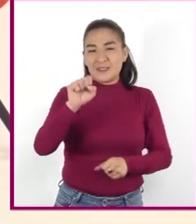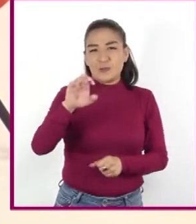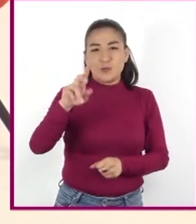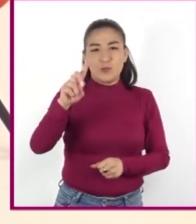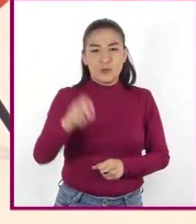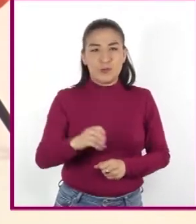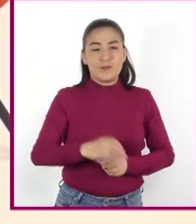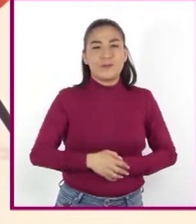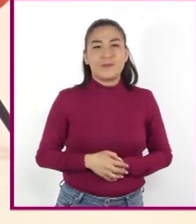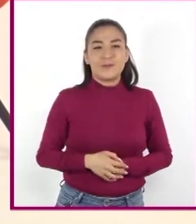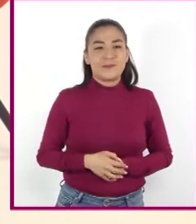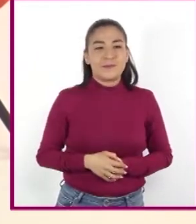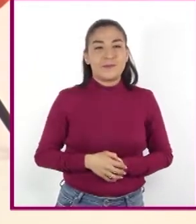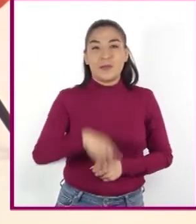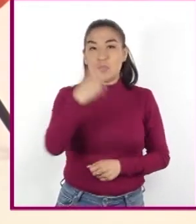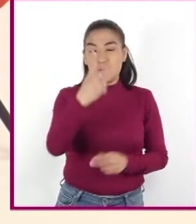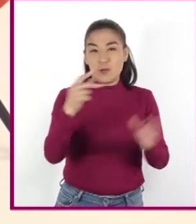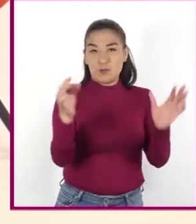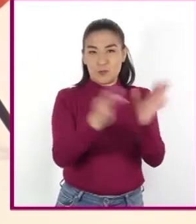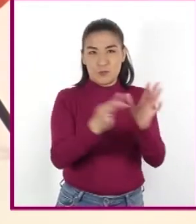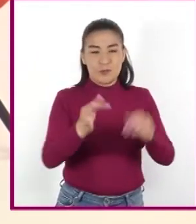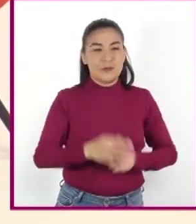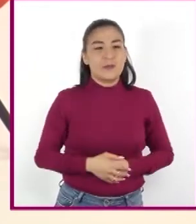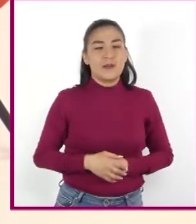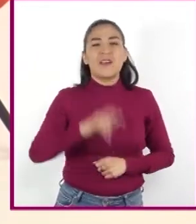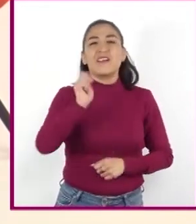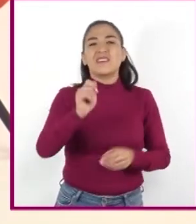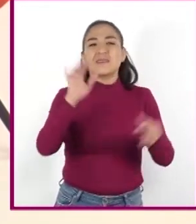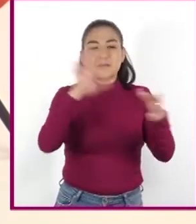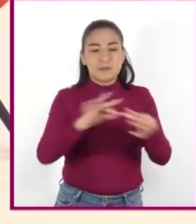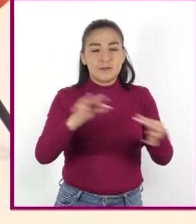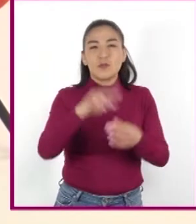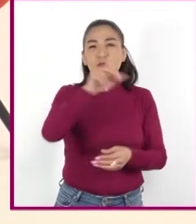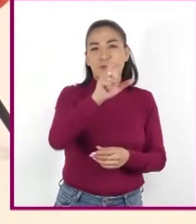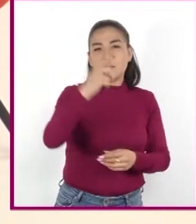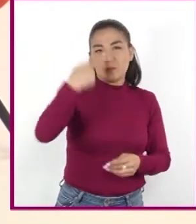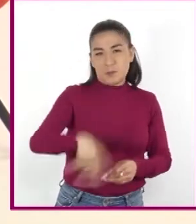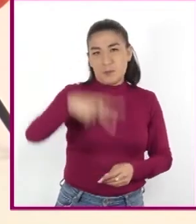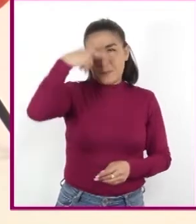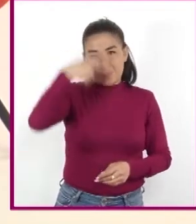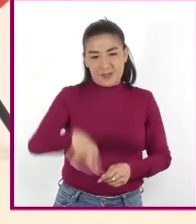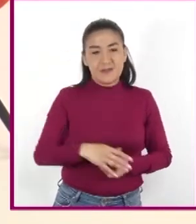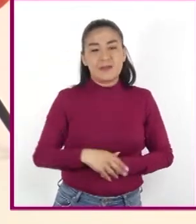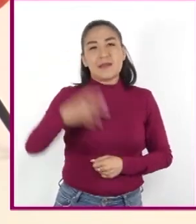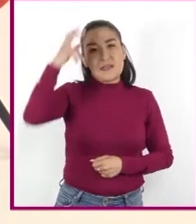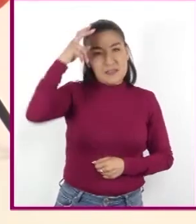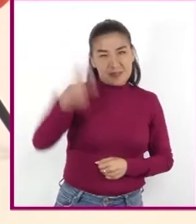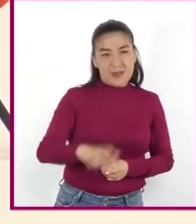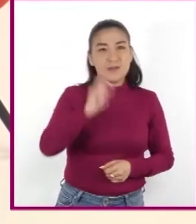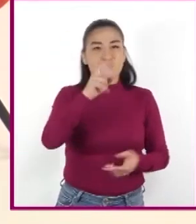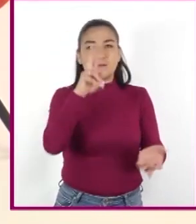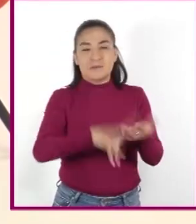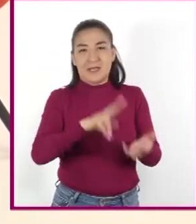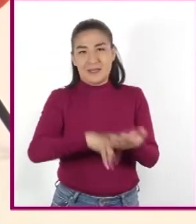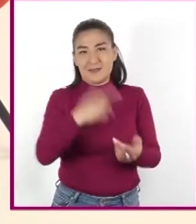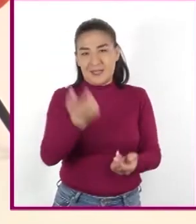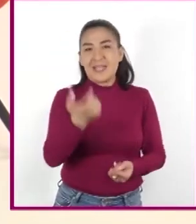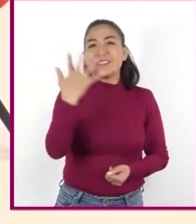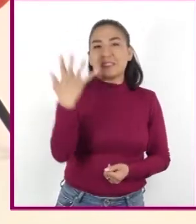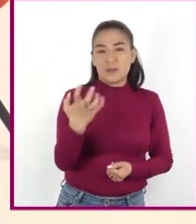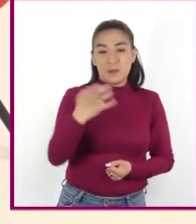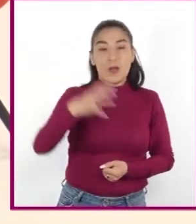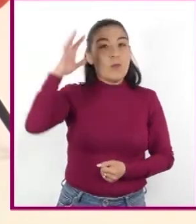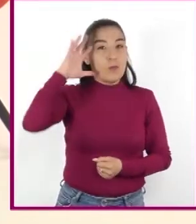Maestra Eli. Por 2 puntos, hablamos de las monedas mexicanas conocidas como Hidalgo con valor de 5 pesos y